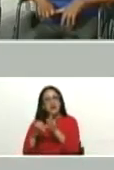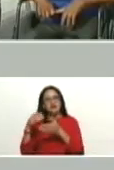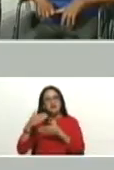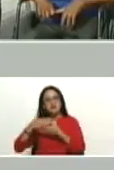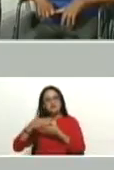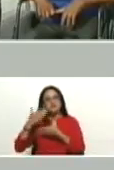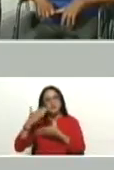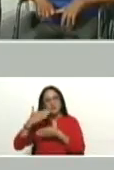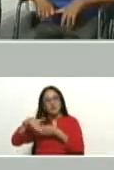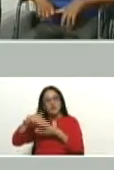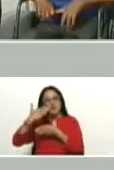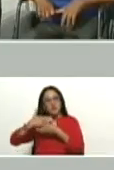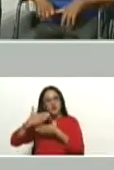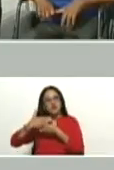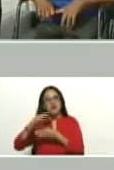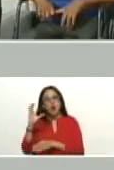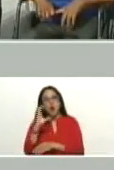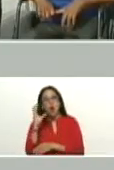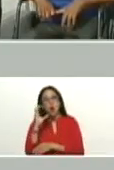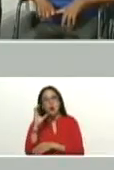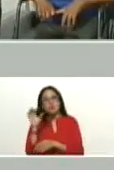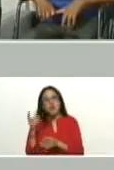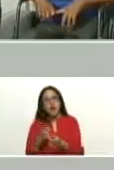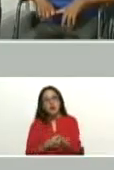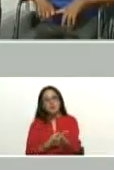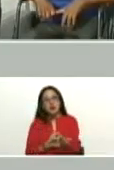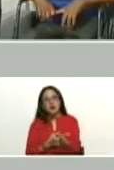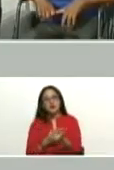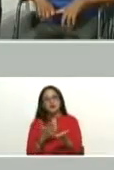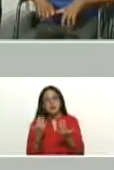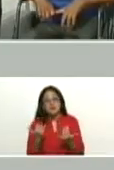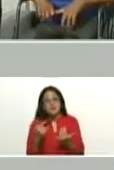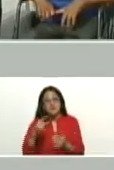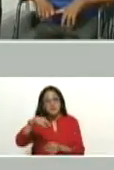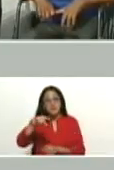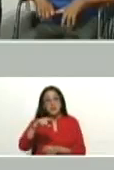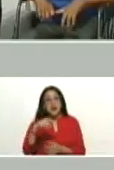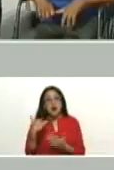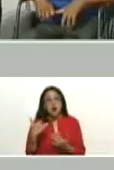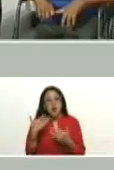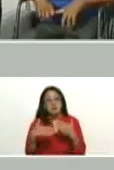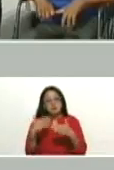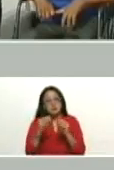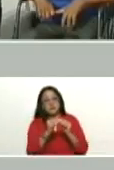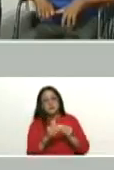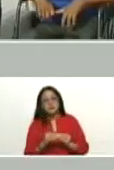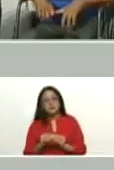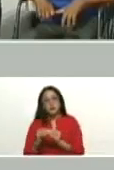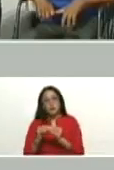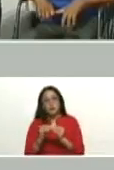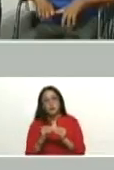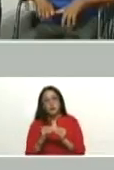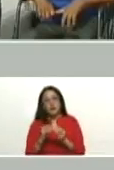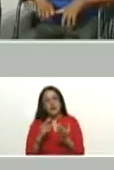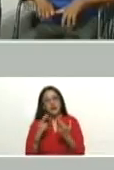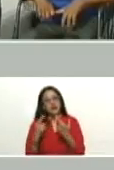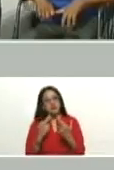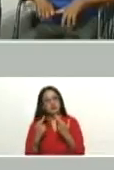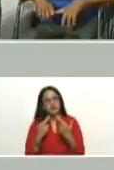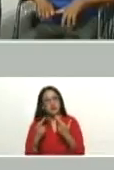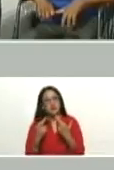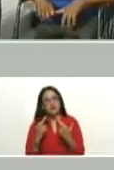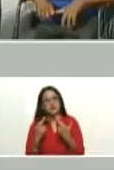Colombia. Bueno, afortunadamente, Freddy, hemos ido restableciendo y regularizando las relaciones